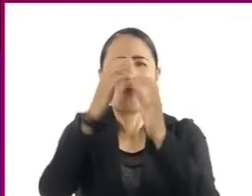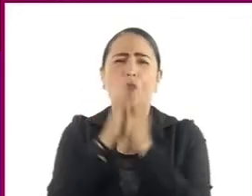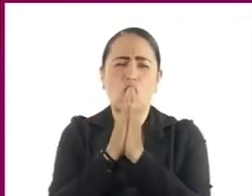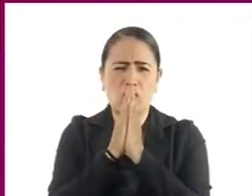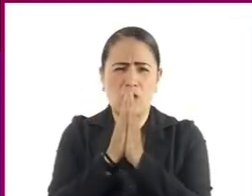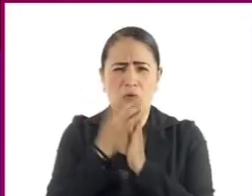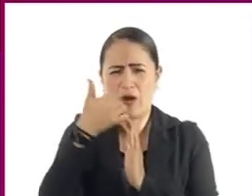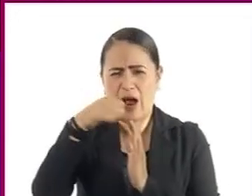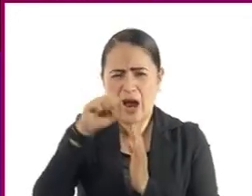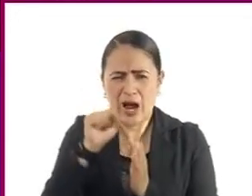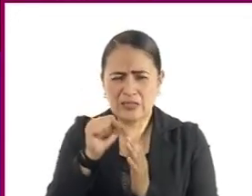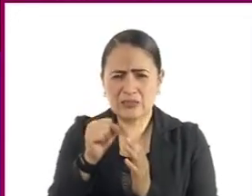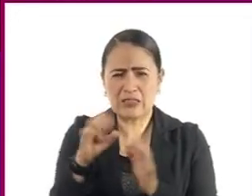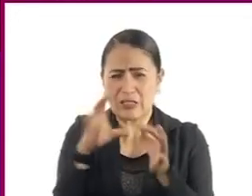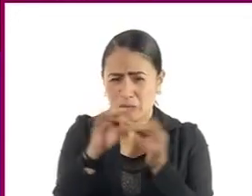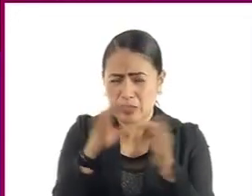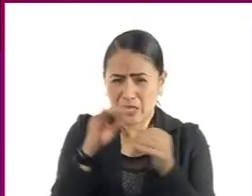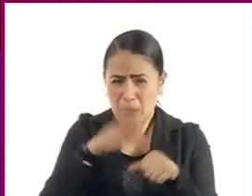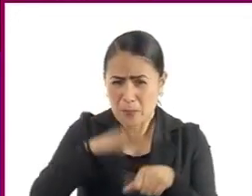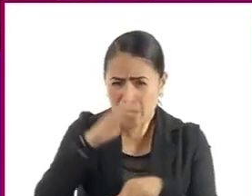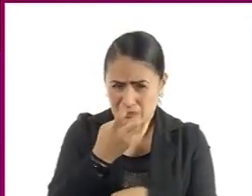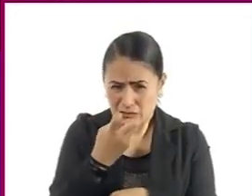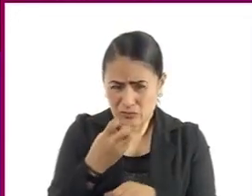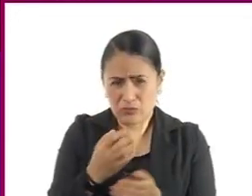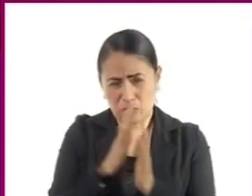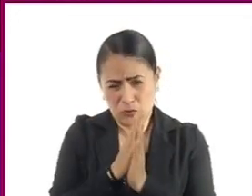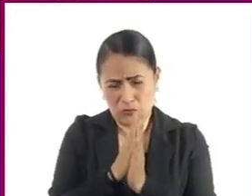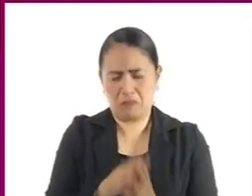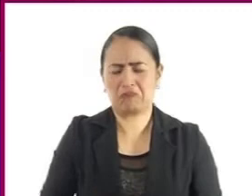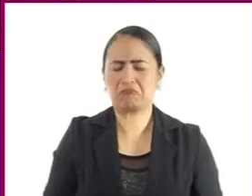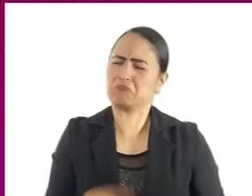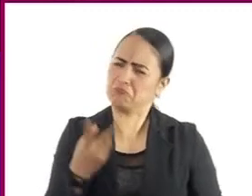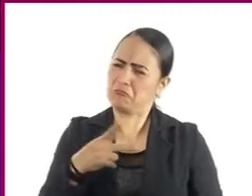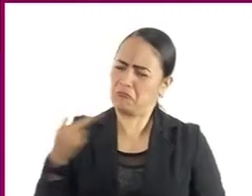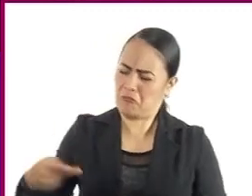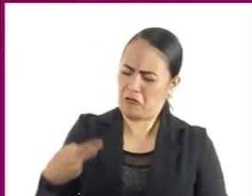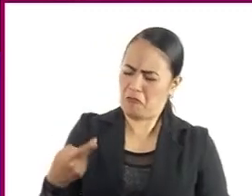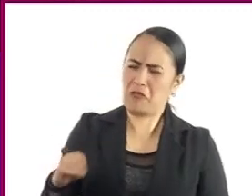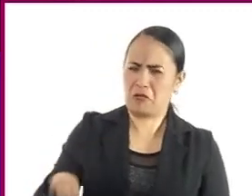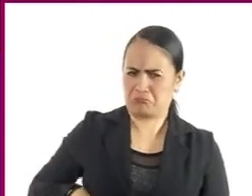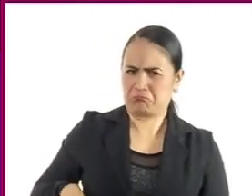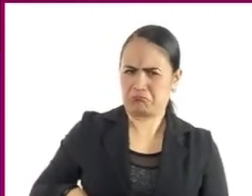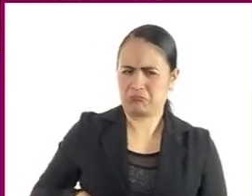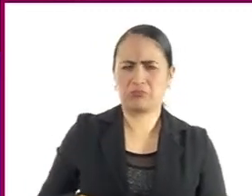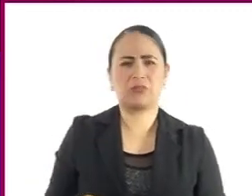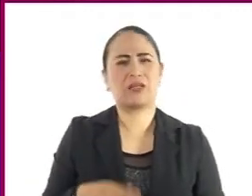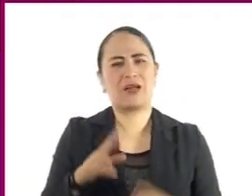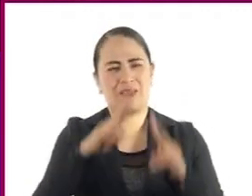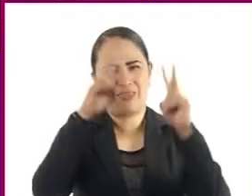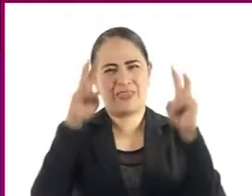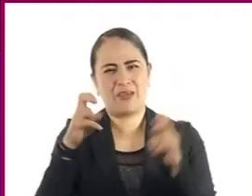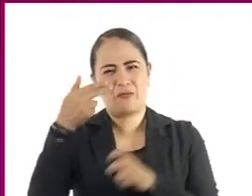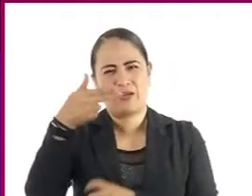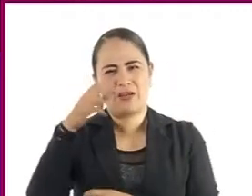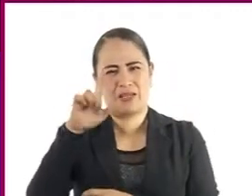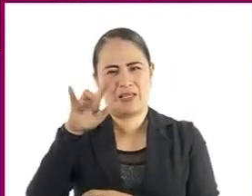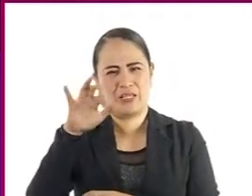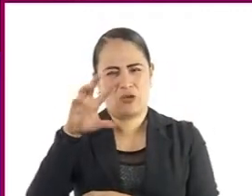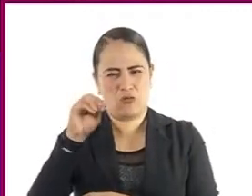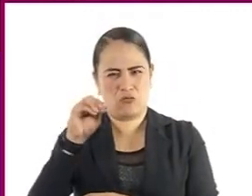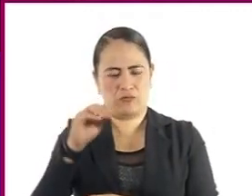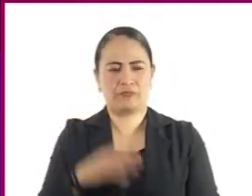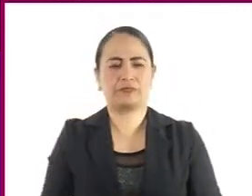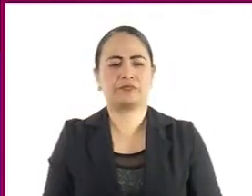favor? Bien, Ulises, interesante tu pregunta. Con referente al helio, bueno, pues te menciono.